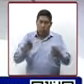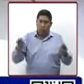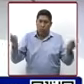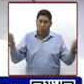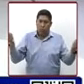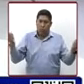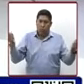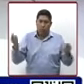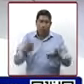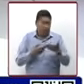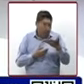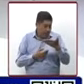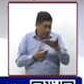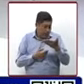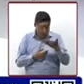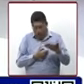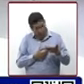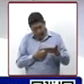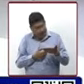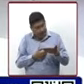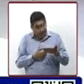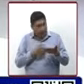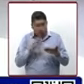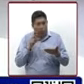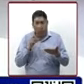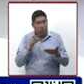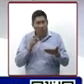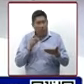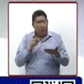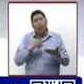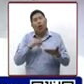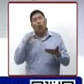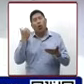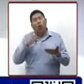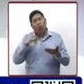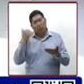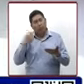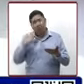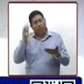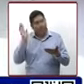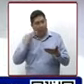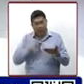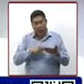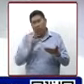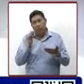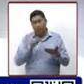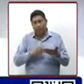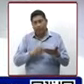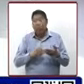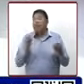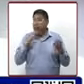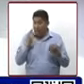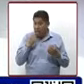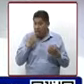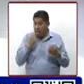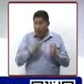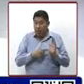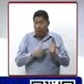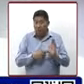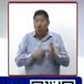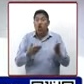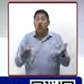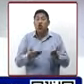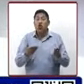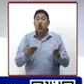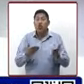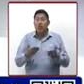sociales no son las que se van a presentar para el examen oral de los postulantes. Es más, ha mostrado dónde se